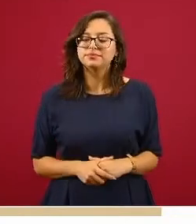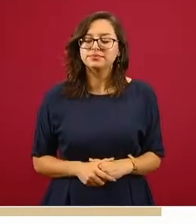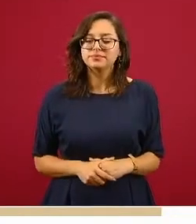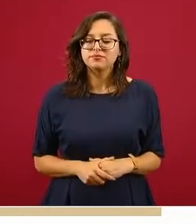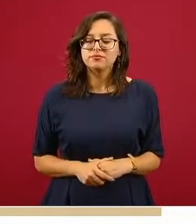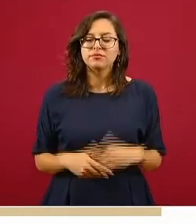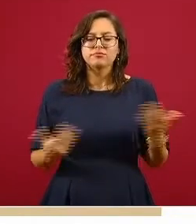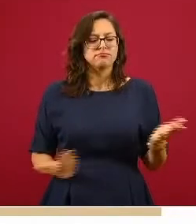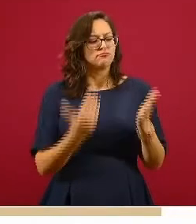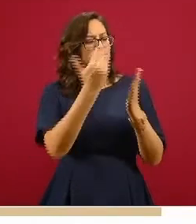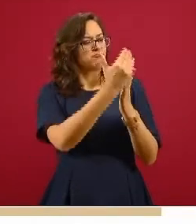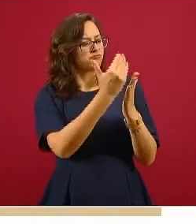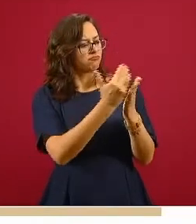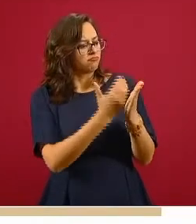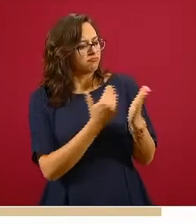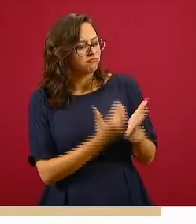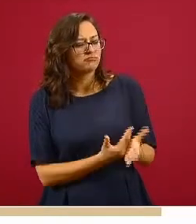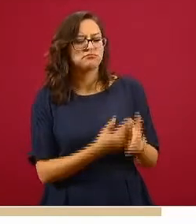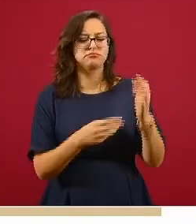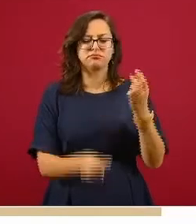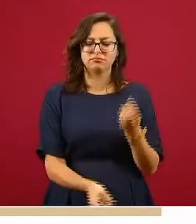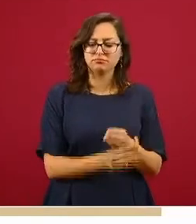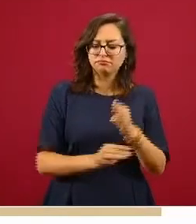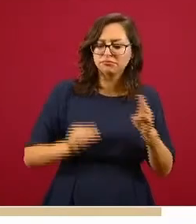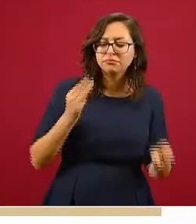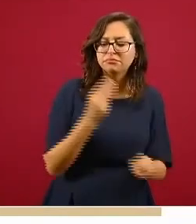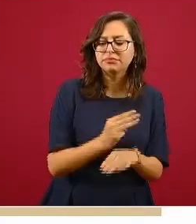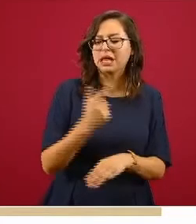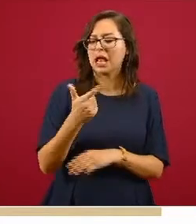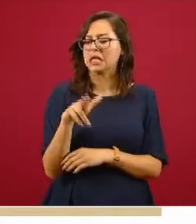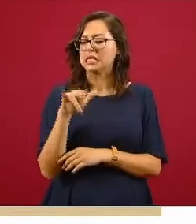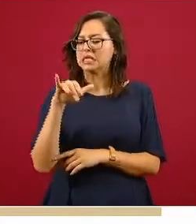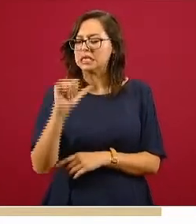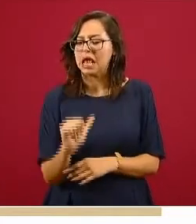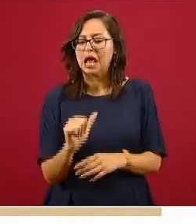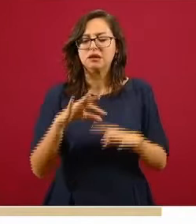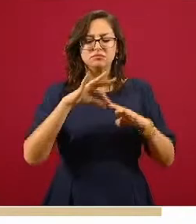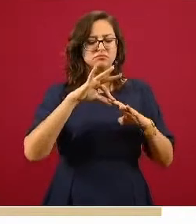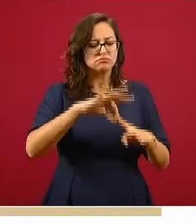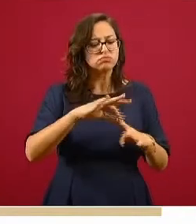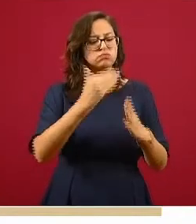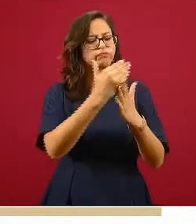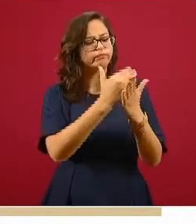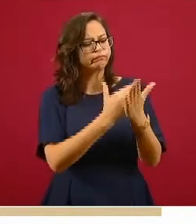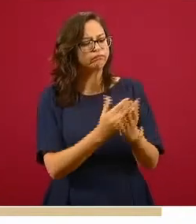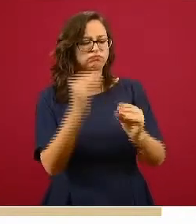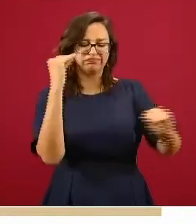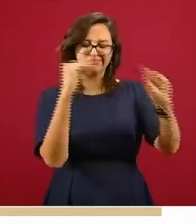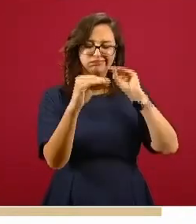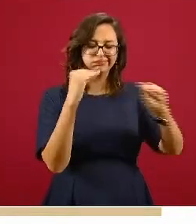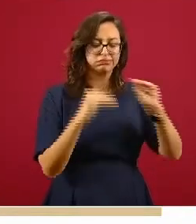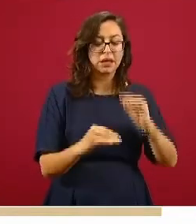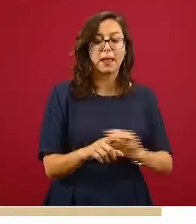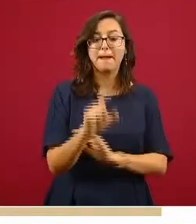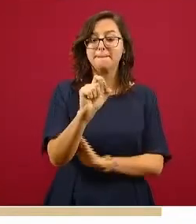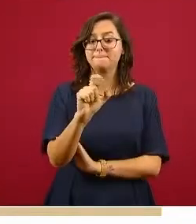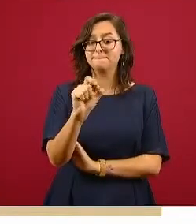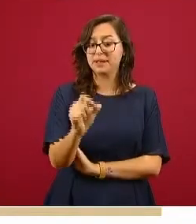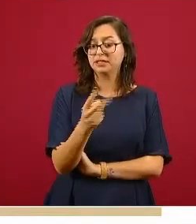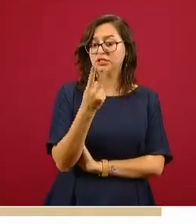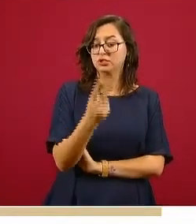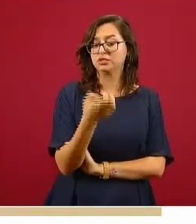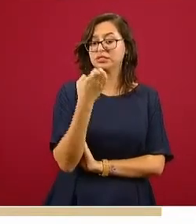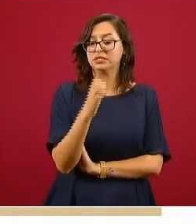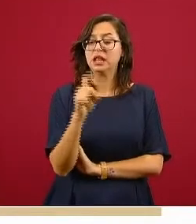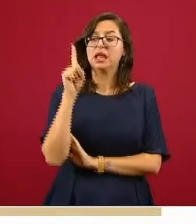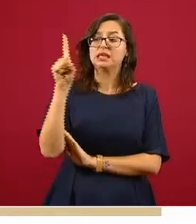Desarrollamos lineamientos, manuales, guías, ahorita vamos a comentar algunos de ellos. El 22 de enero, en las instalaciones de